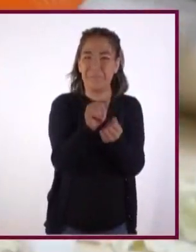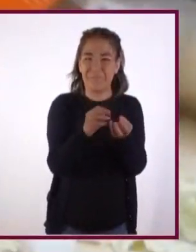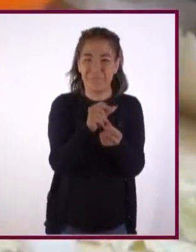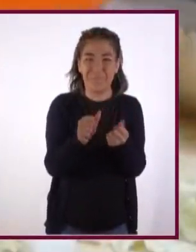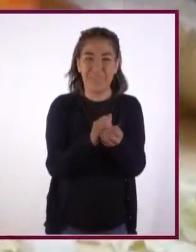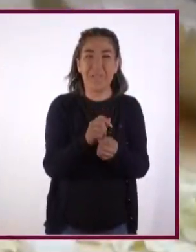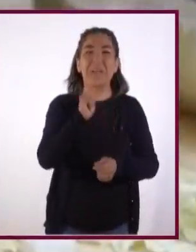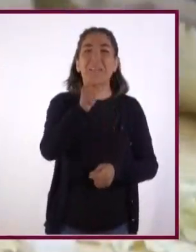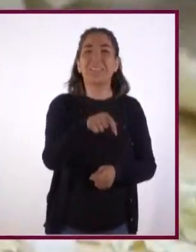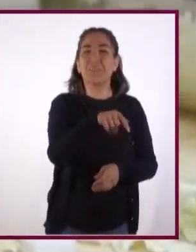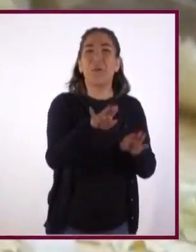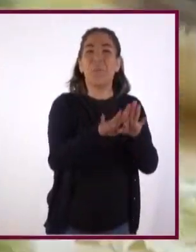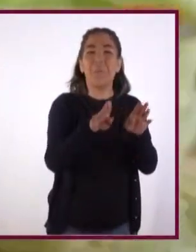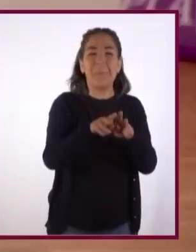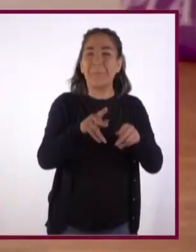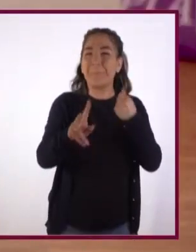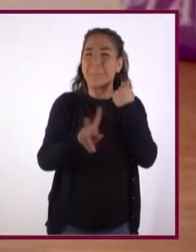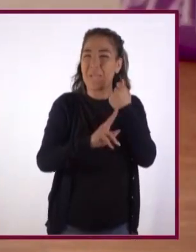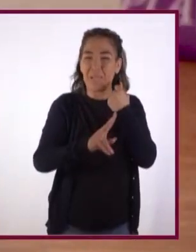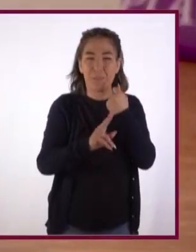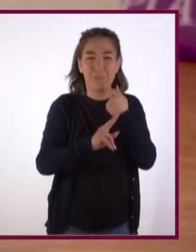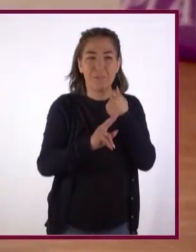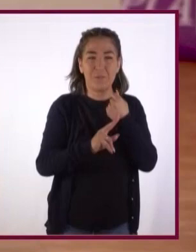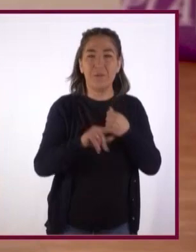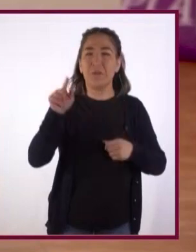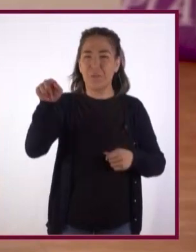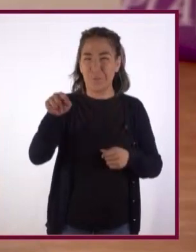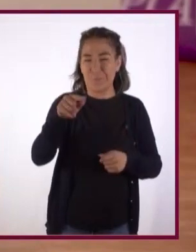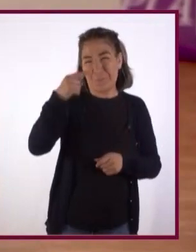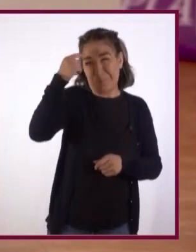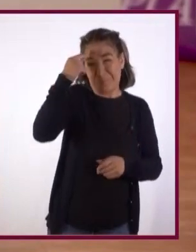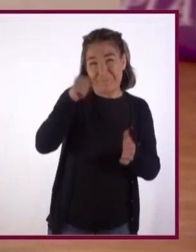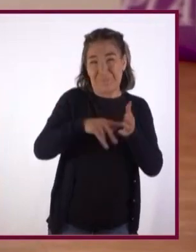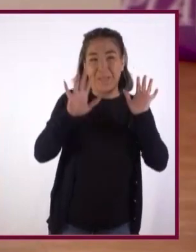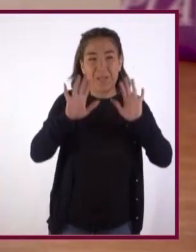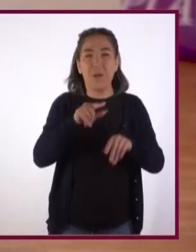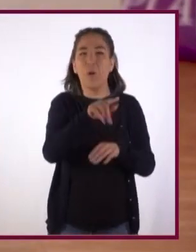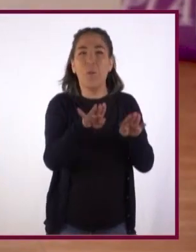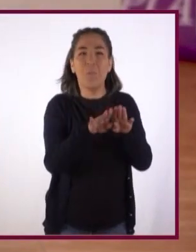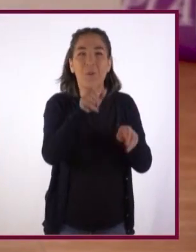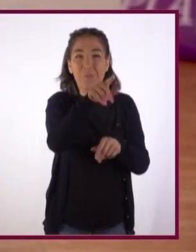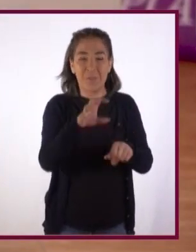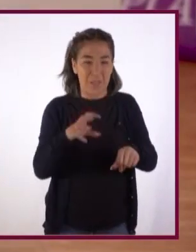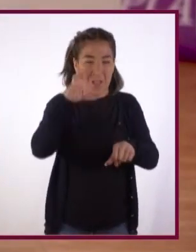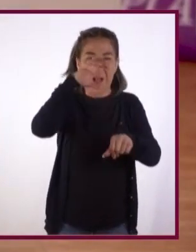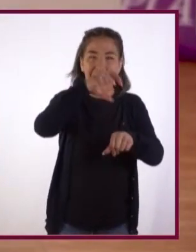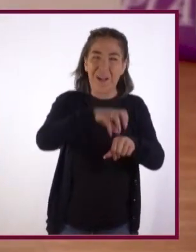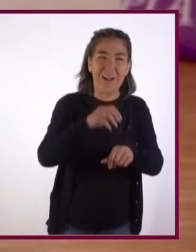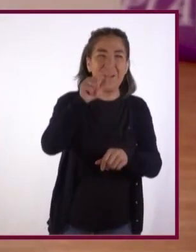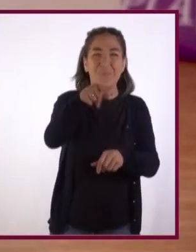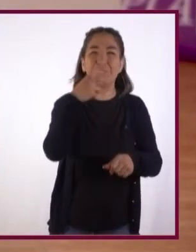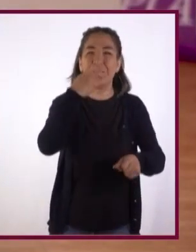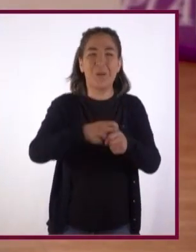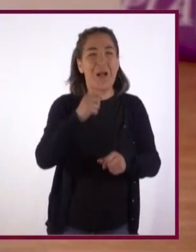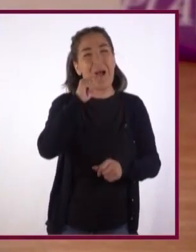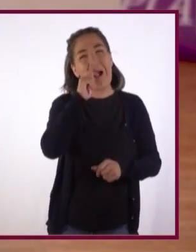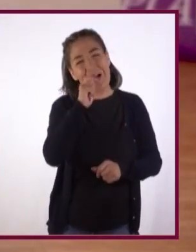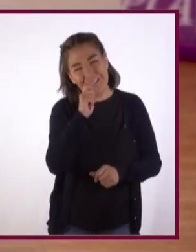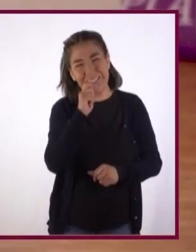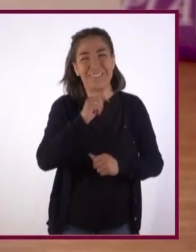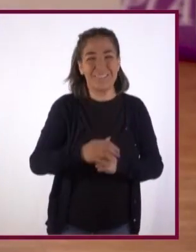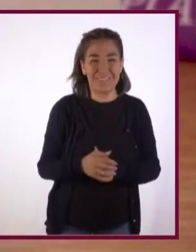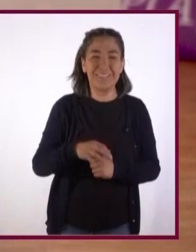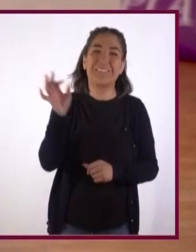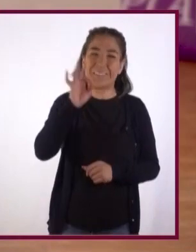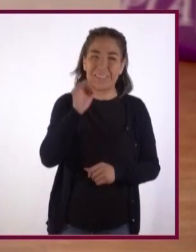en pedacitos, como si fuera cristal. No sé tú, Ernesto, pero creo que si le diéramos un mordisco estaría muy crujiente.